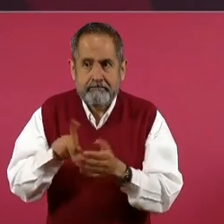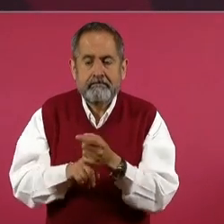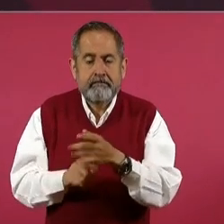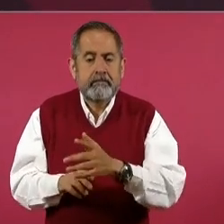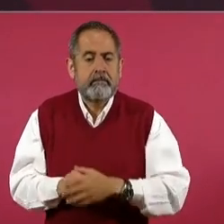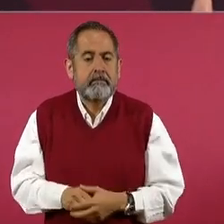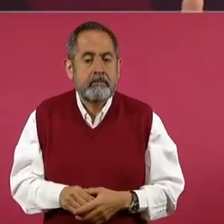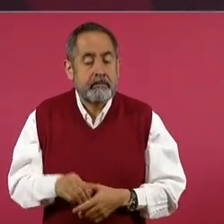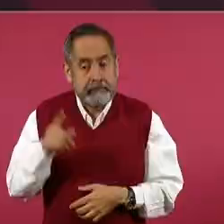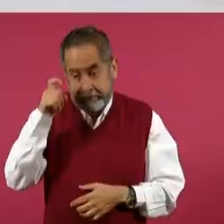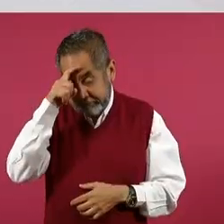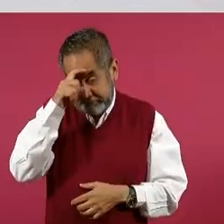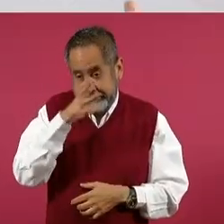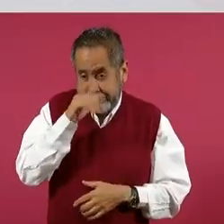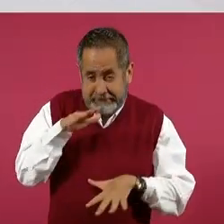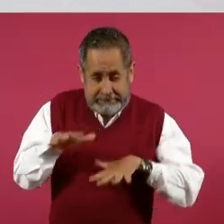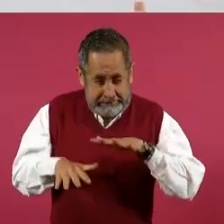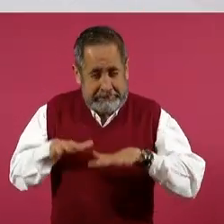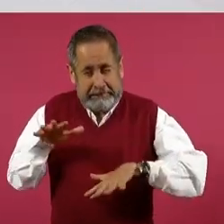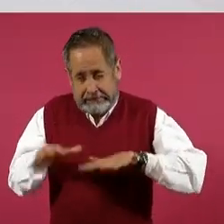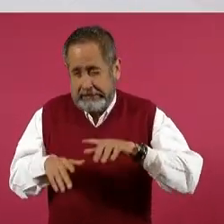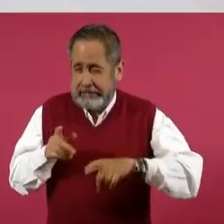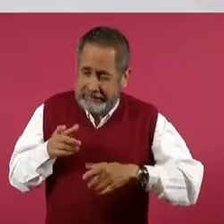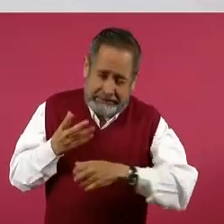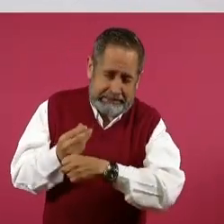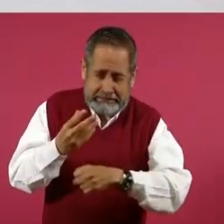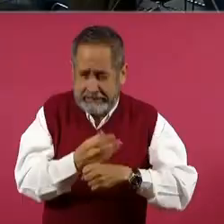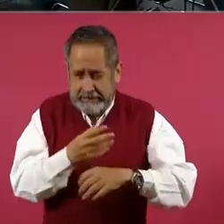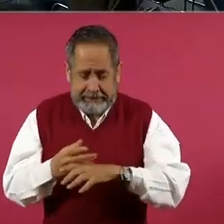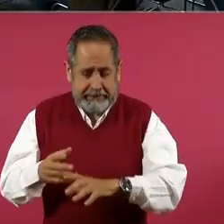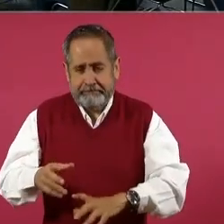Y nos están costando, nos está costando trabajo